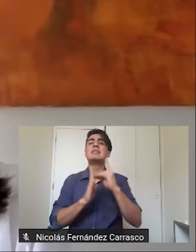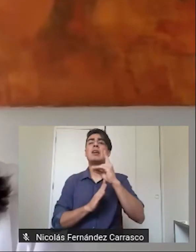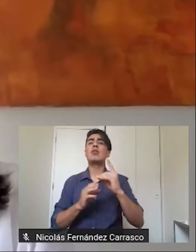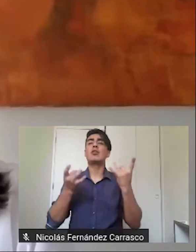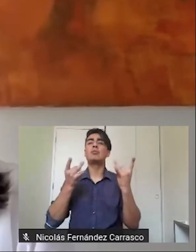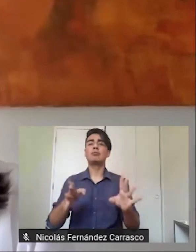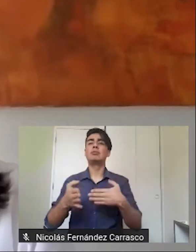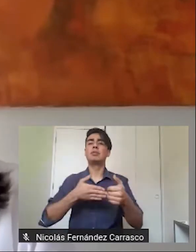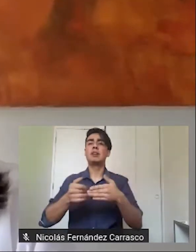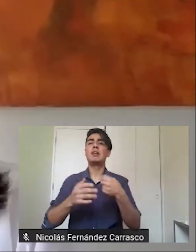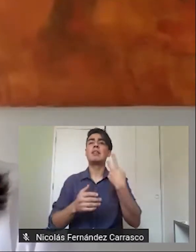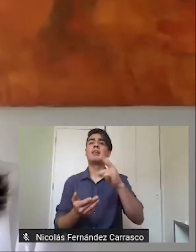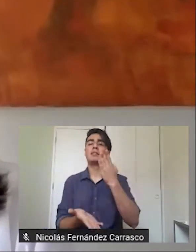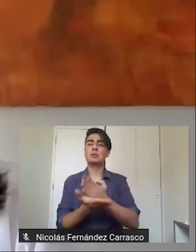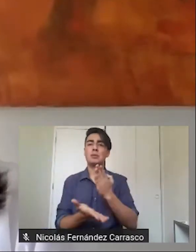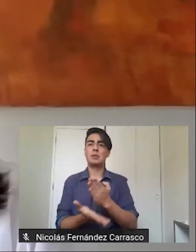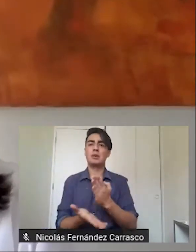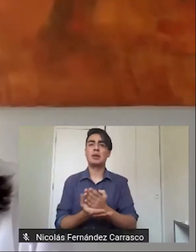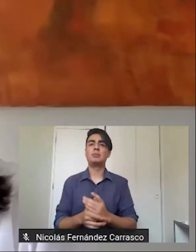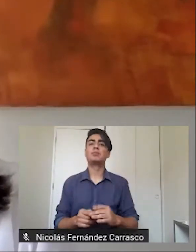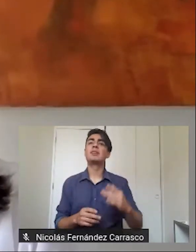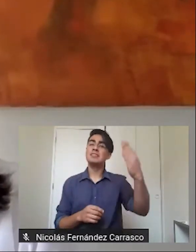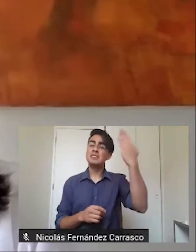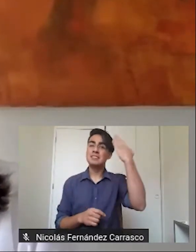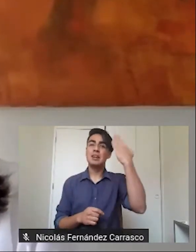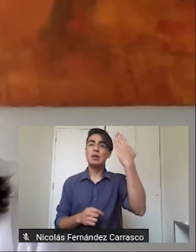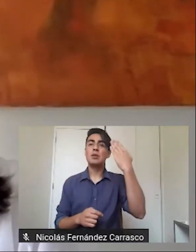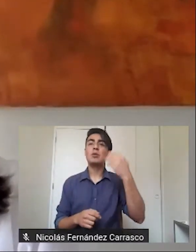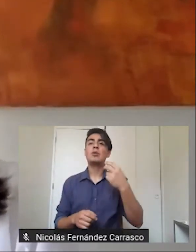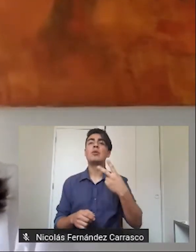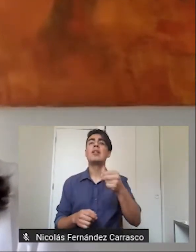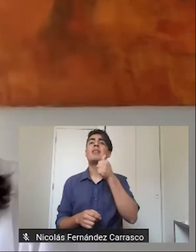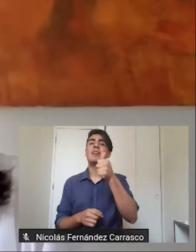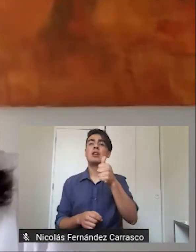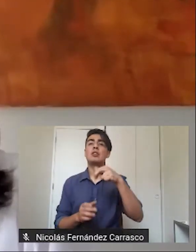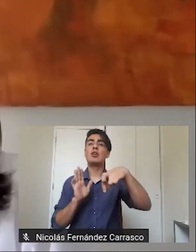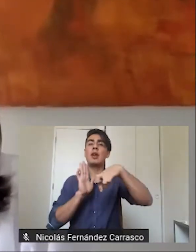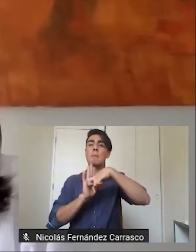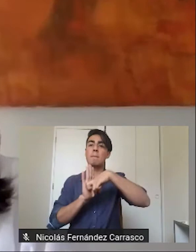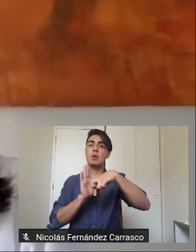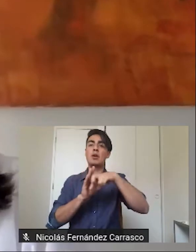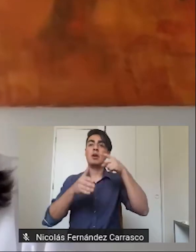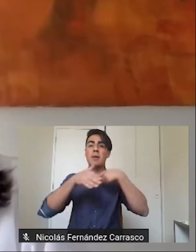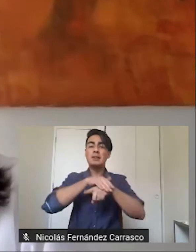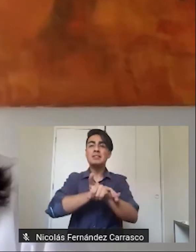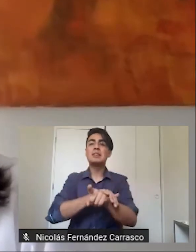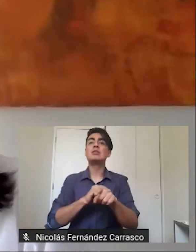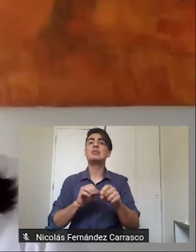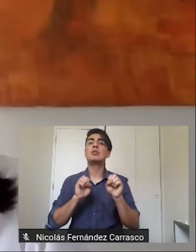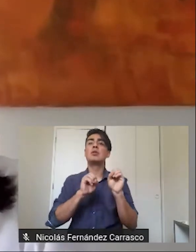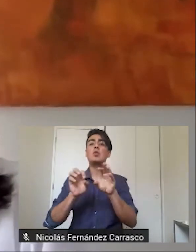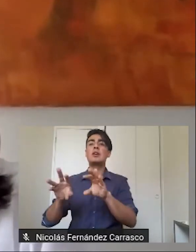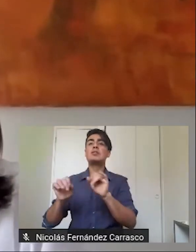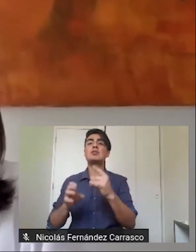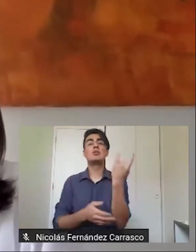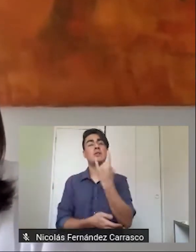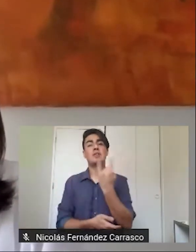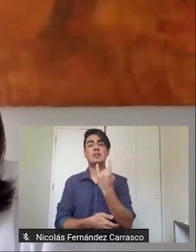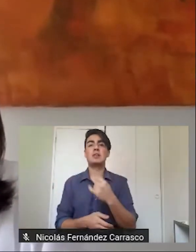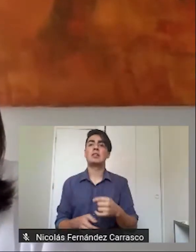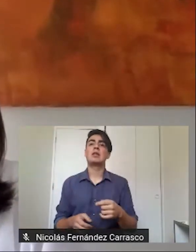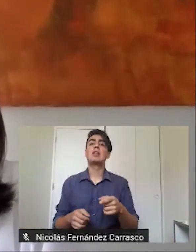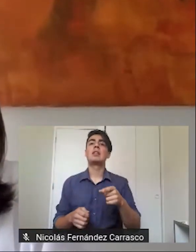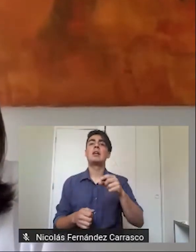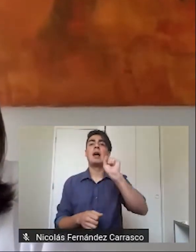Zamudio, director ejecutivo del Centro Nansen para la Paz y el Diálogo de Noruega,